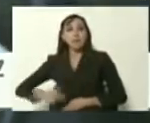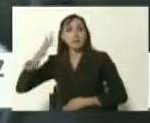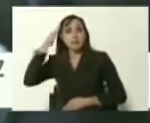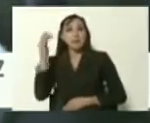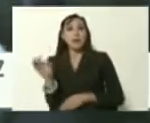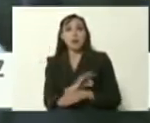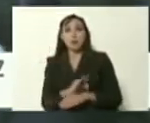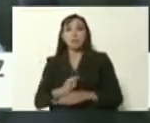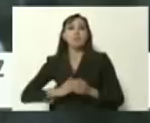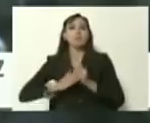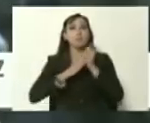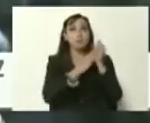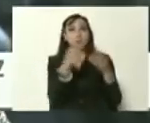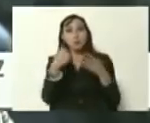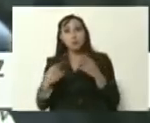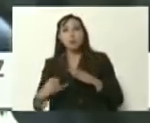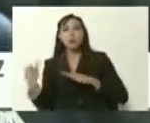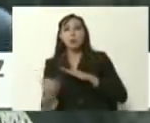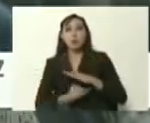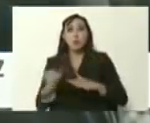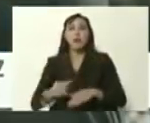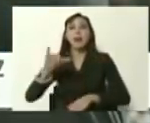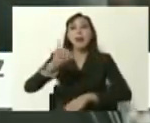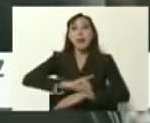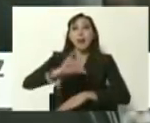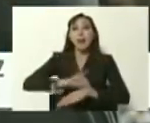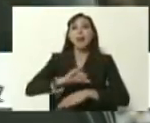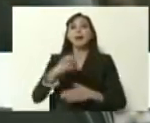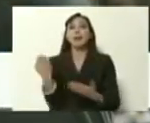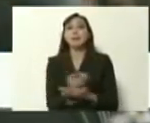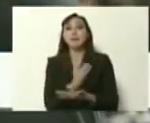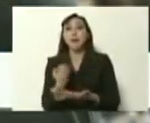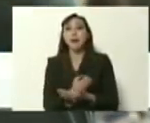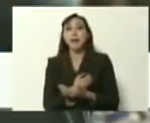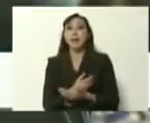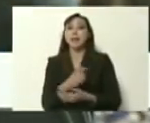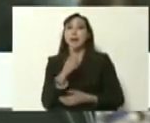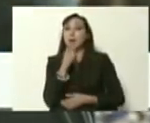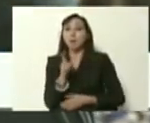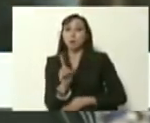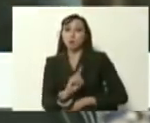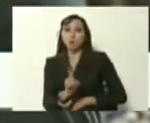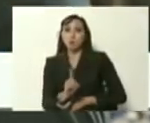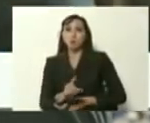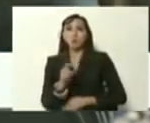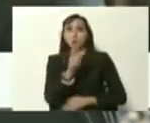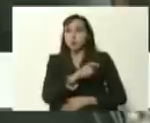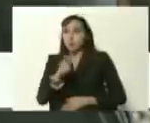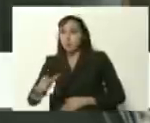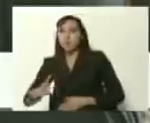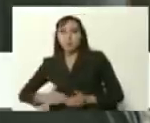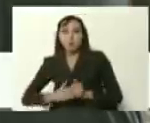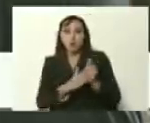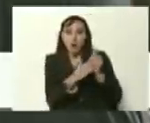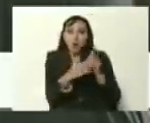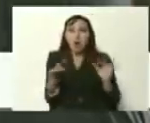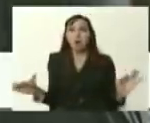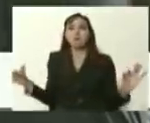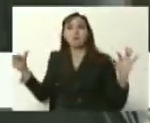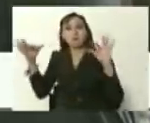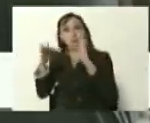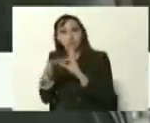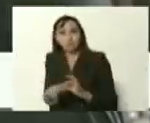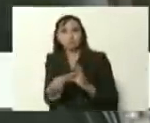demás instituciones, que la Iglesia Evangélica no es un enemigo para los que gobiernan, porque la Iglesia Evangélica no